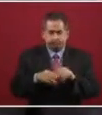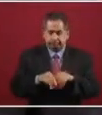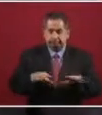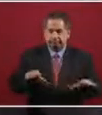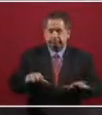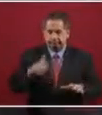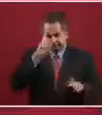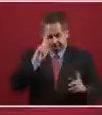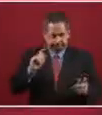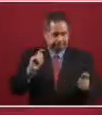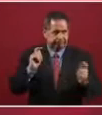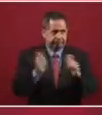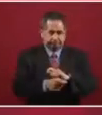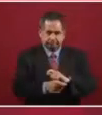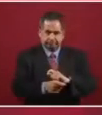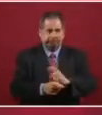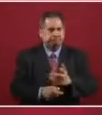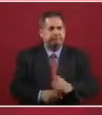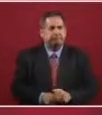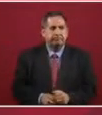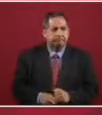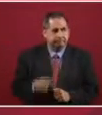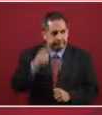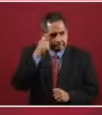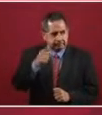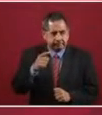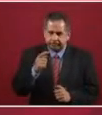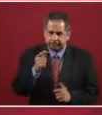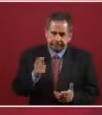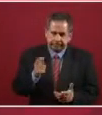de la transformación, para que